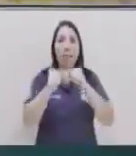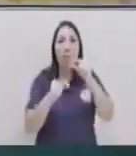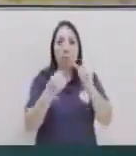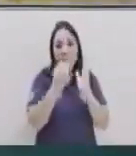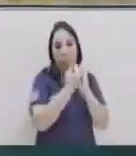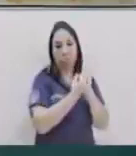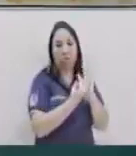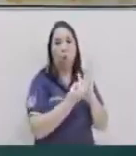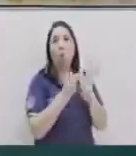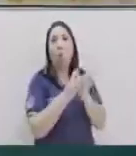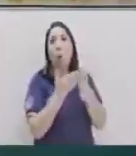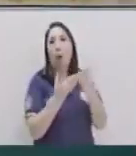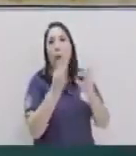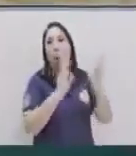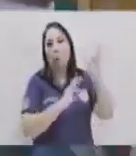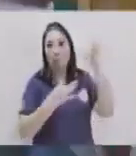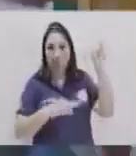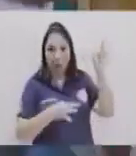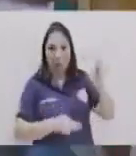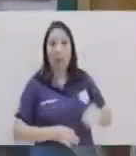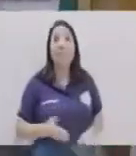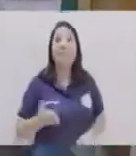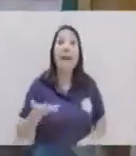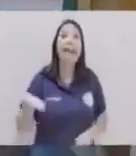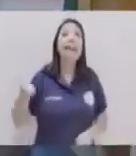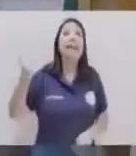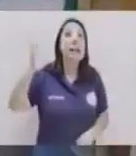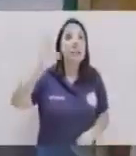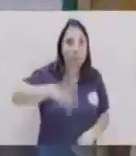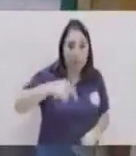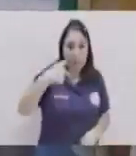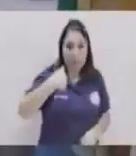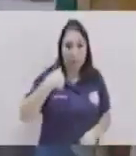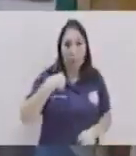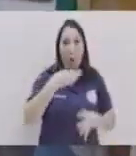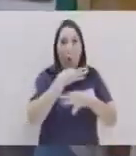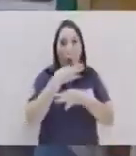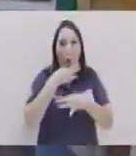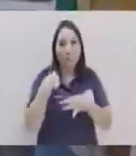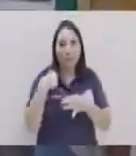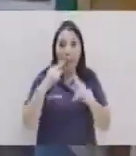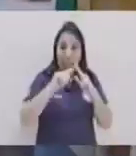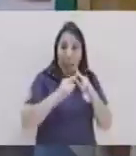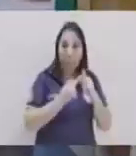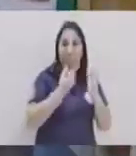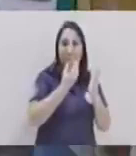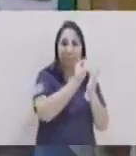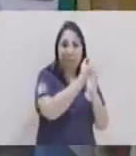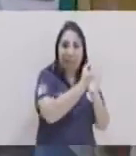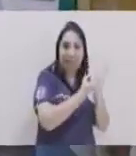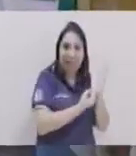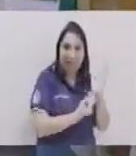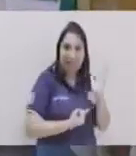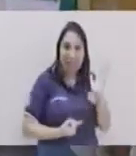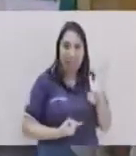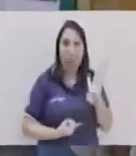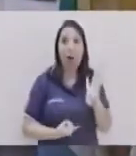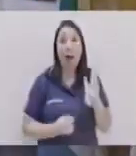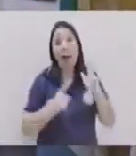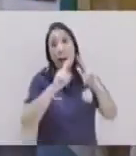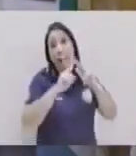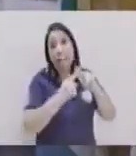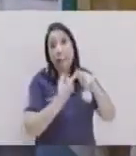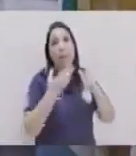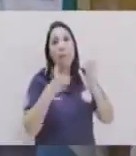o un cuaderno. Perfecto. Luego ya viene esa experimentación de los colores. Nosotros empezamos a trabajar desde la